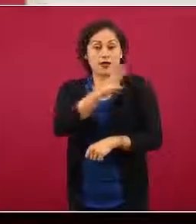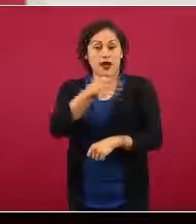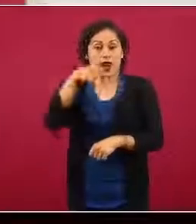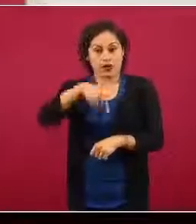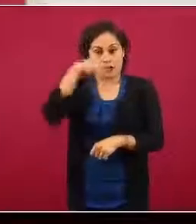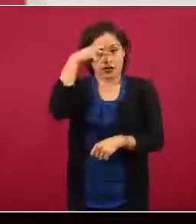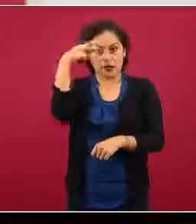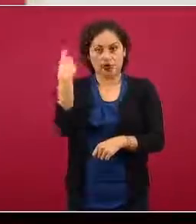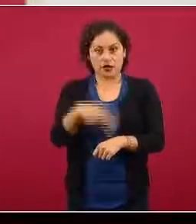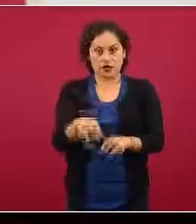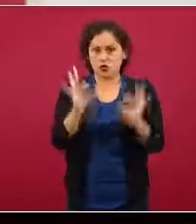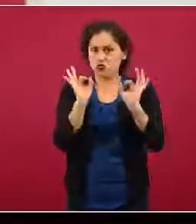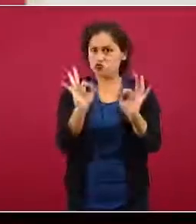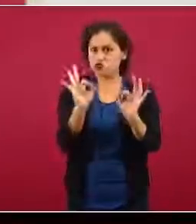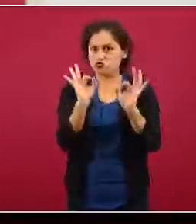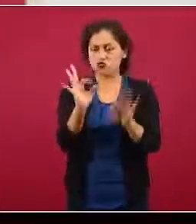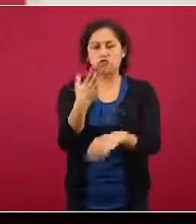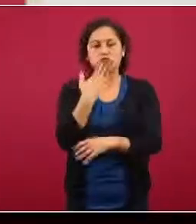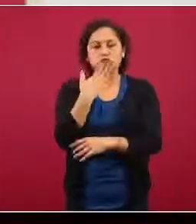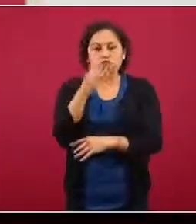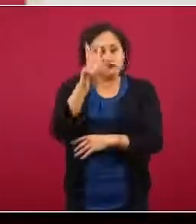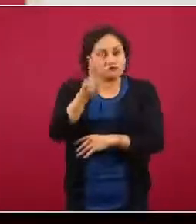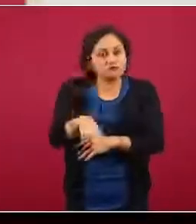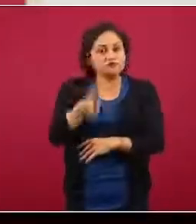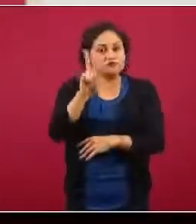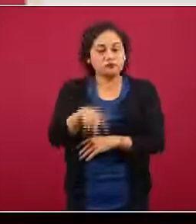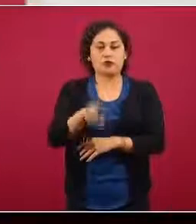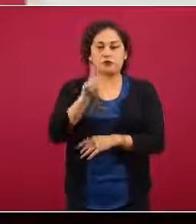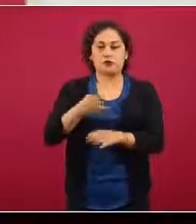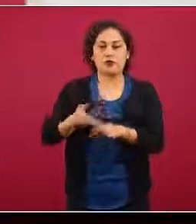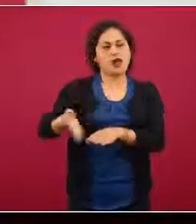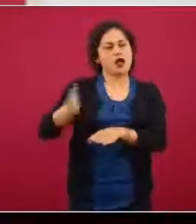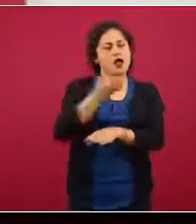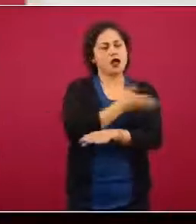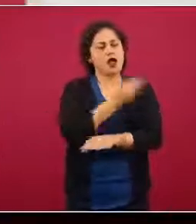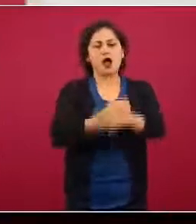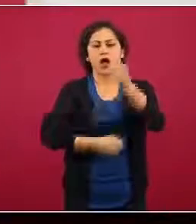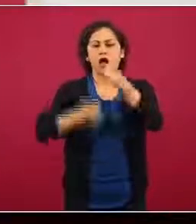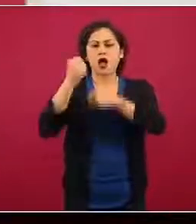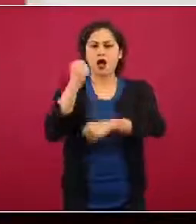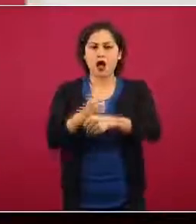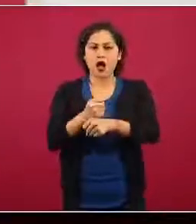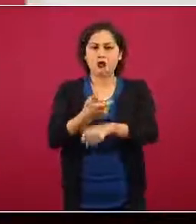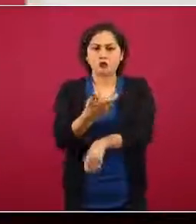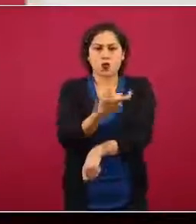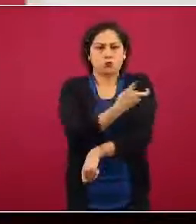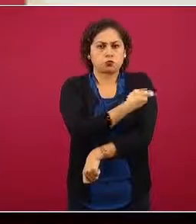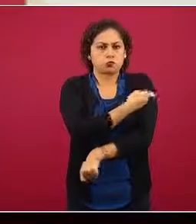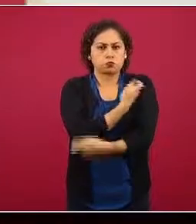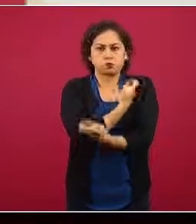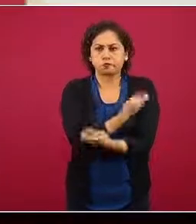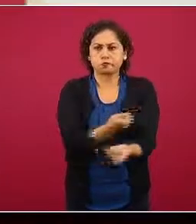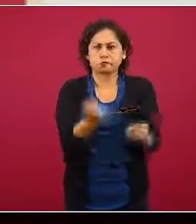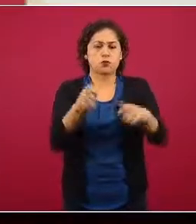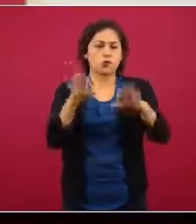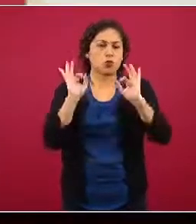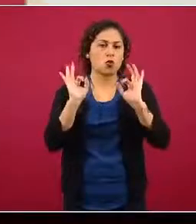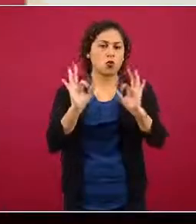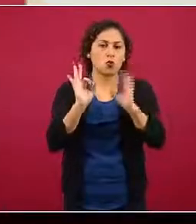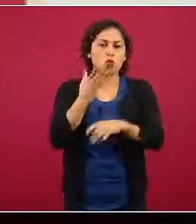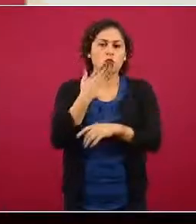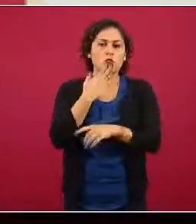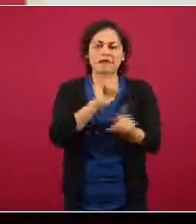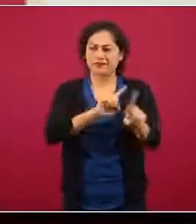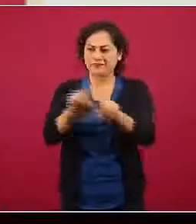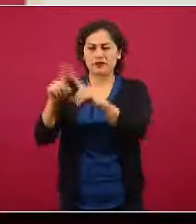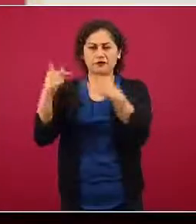exitoso, es extraordinario el trabajo que se ha hecho desde hace muchísimos años por todas las personas que han